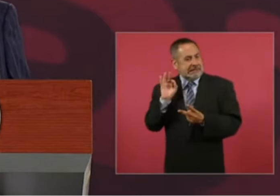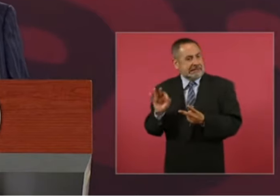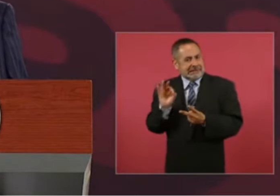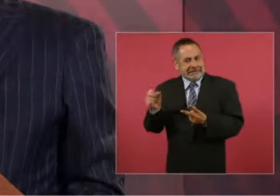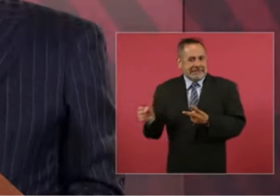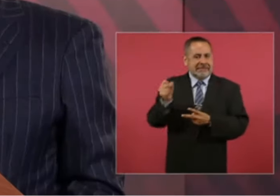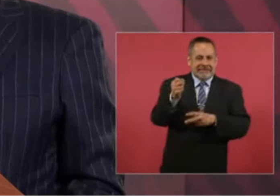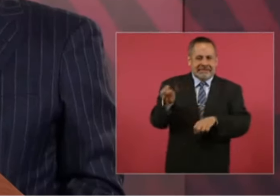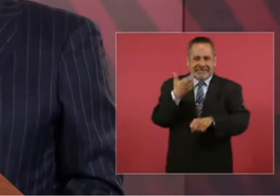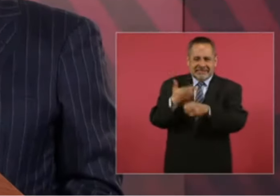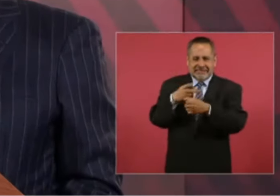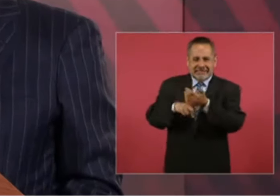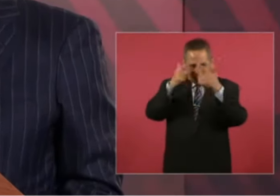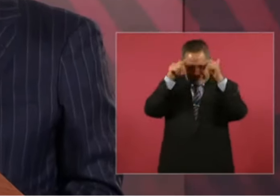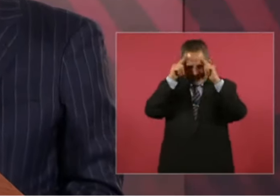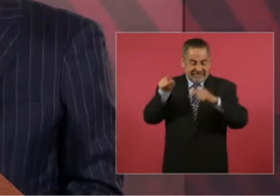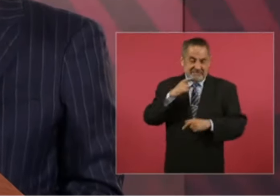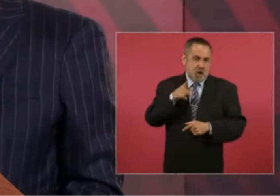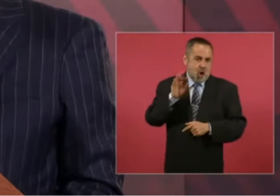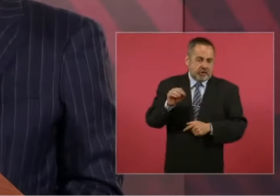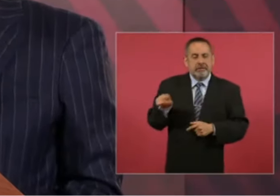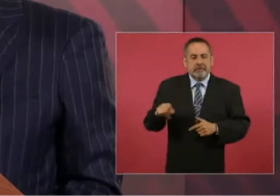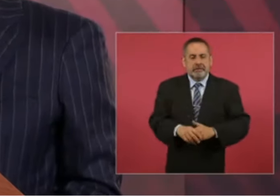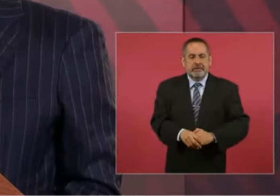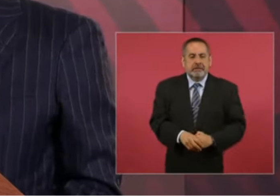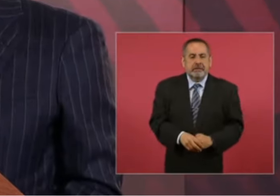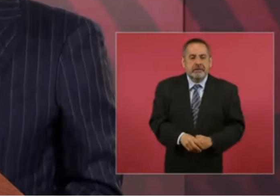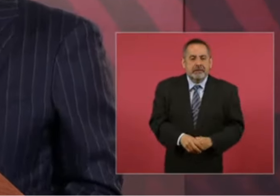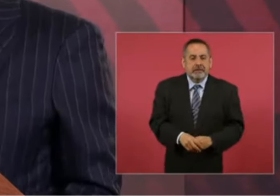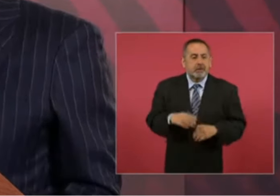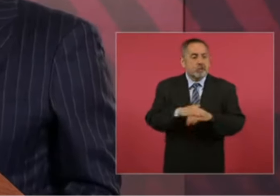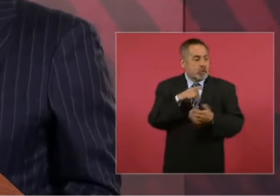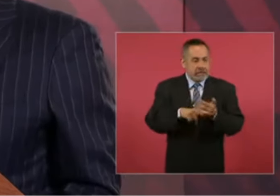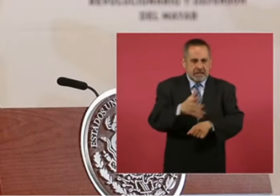para que fuese el secretario de Marina, por